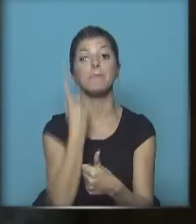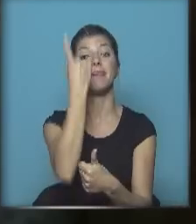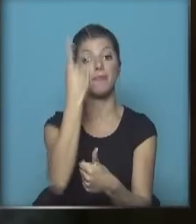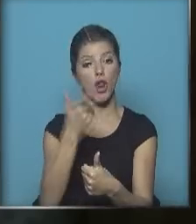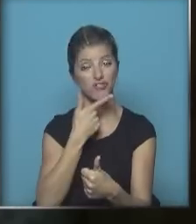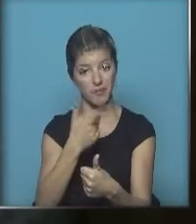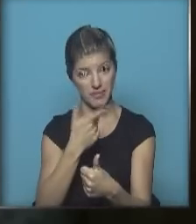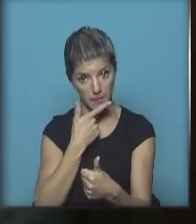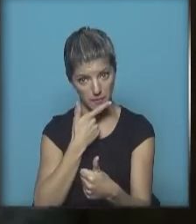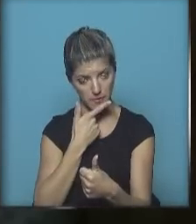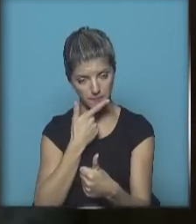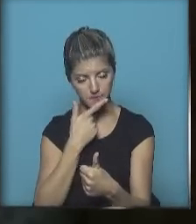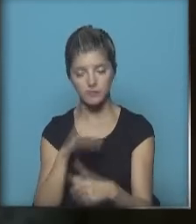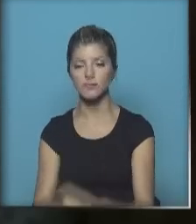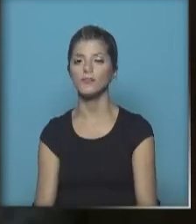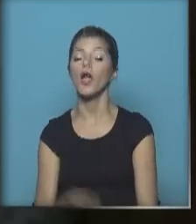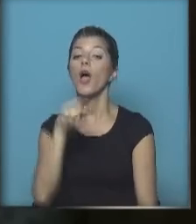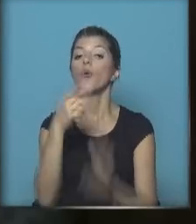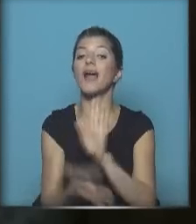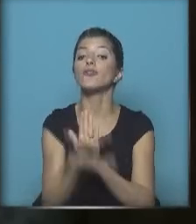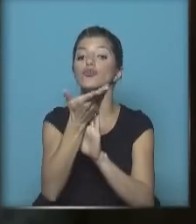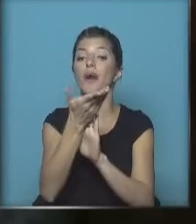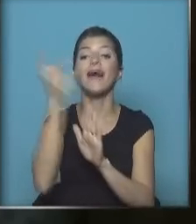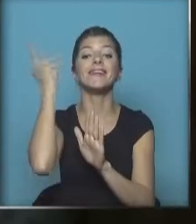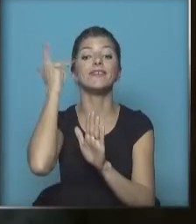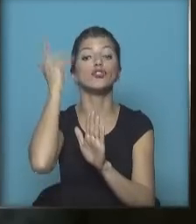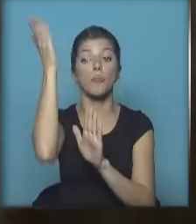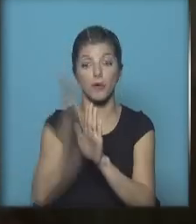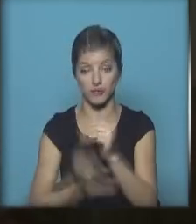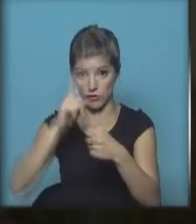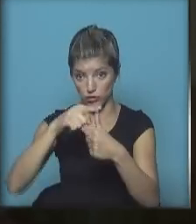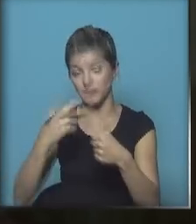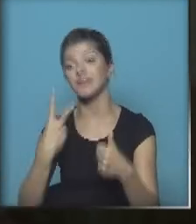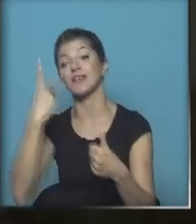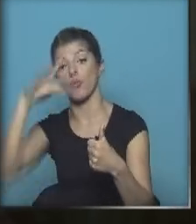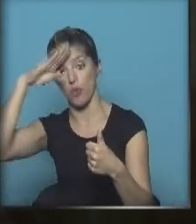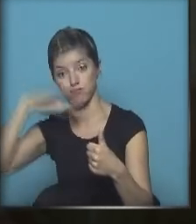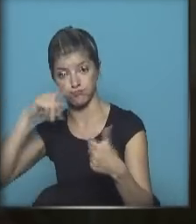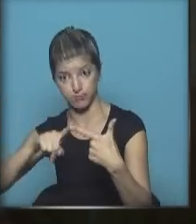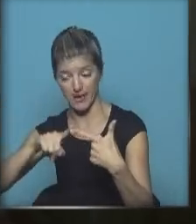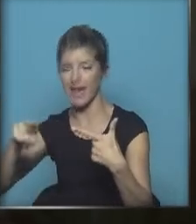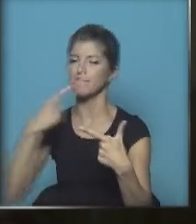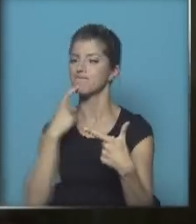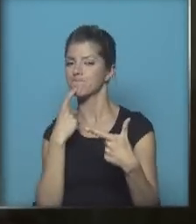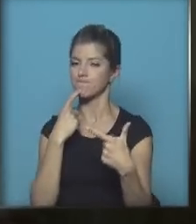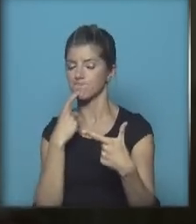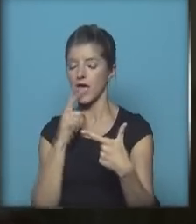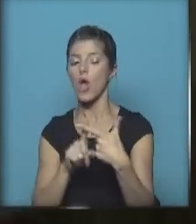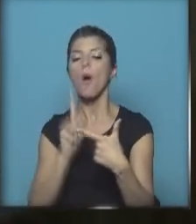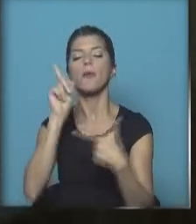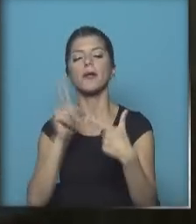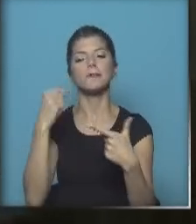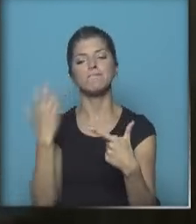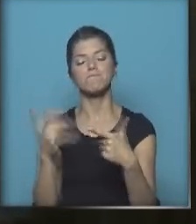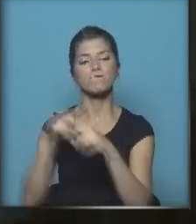1 de septiembre, con un incremento del 18%. Y la segunda, ahí está la duda, porque la discusión pasaba